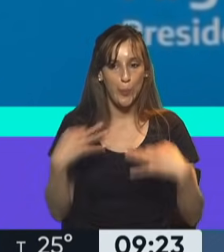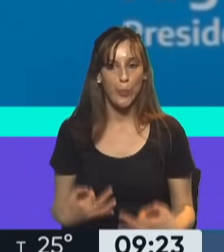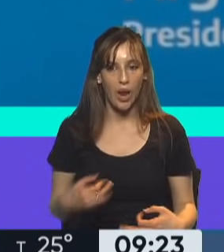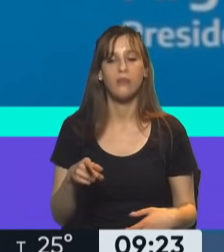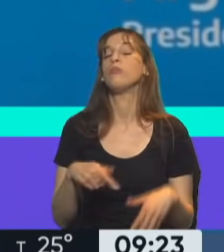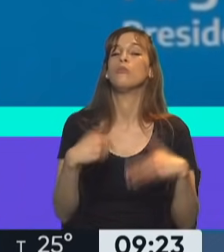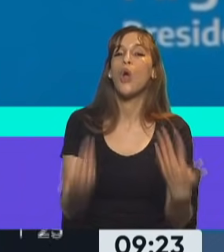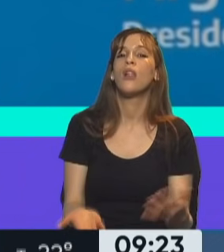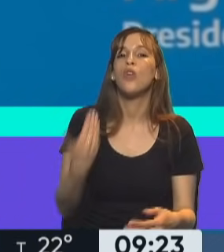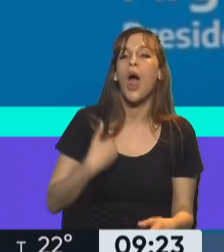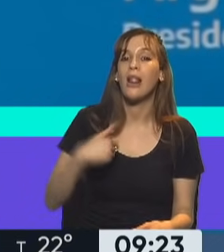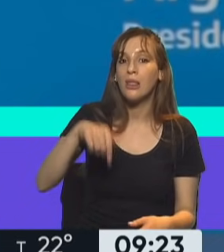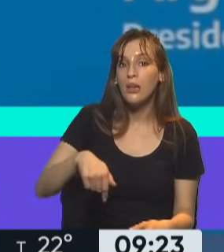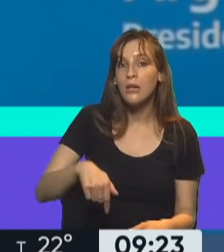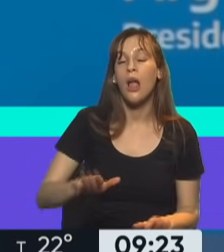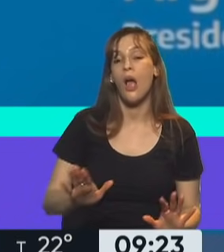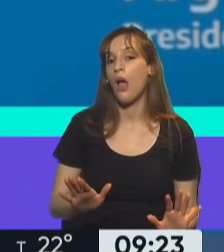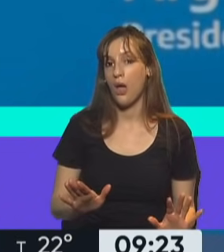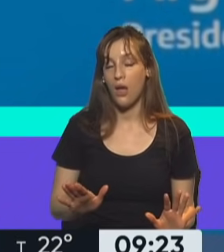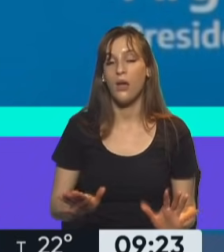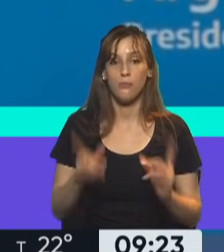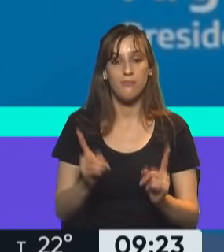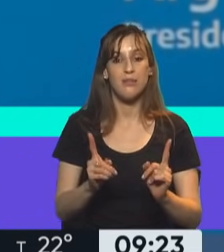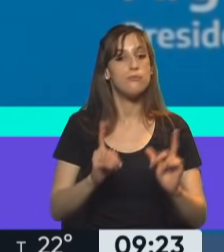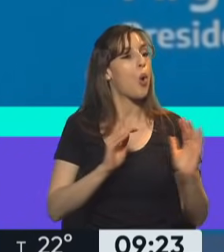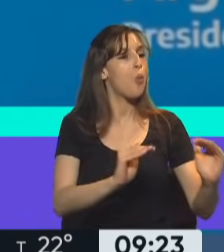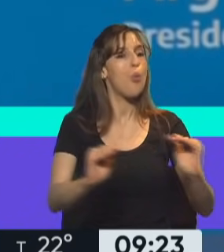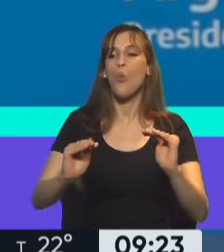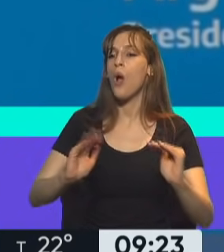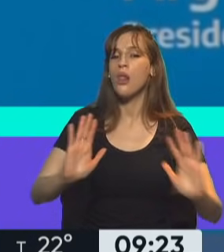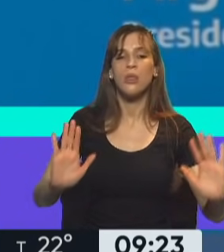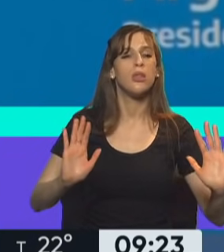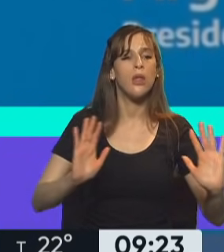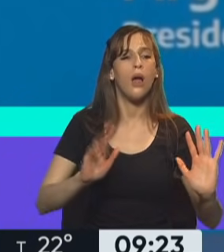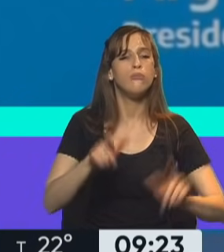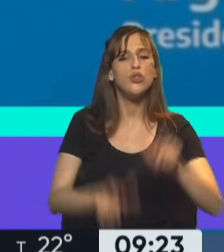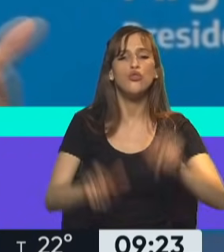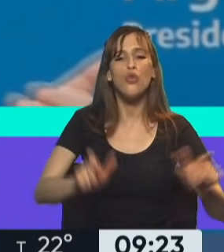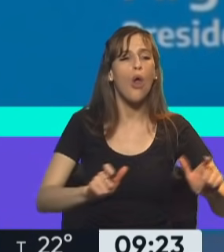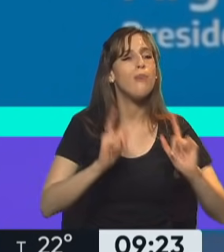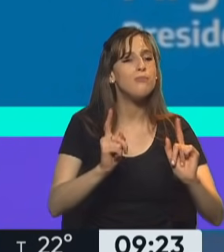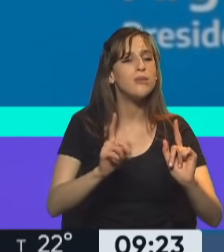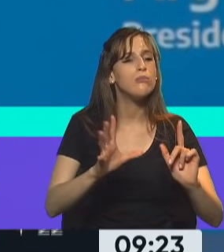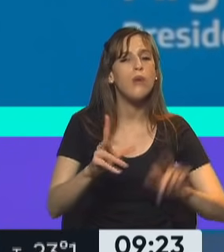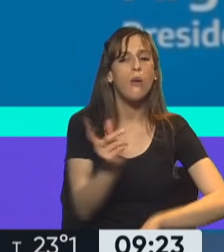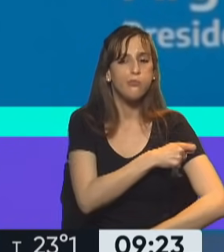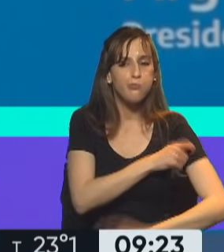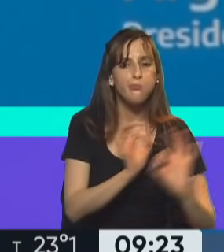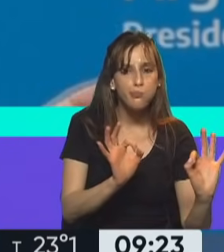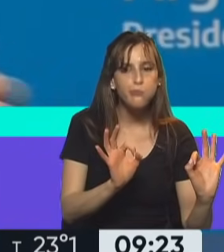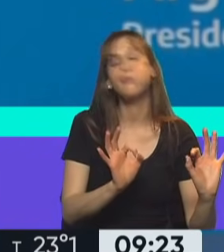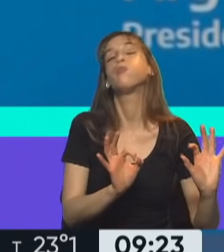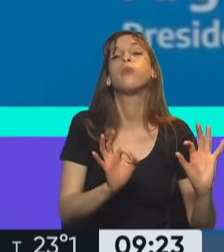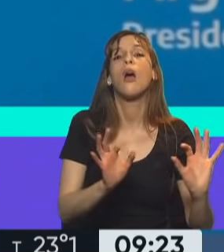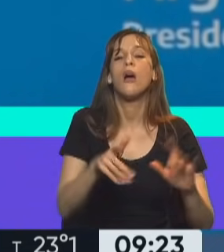en Argentina, por un principio de equidad y de proveer la protección más alta a toda la población, aunque tengamos una situación